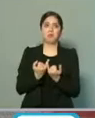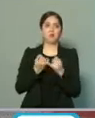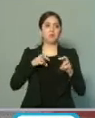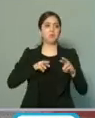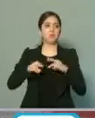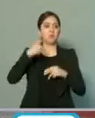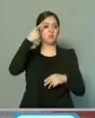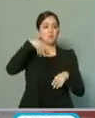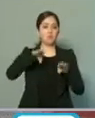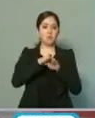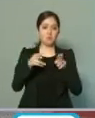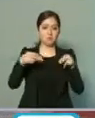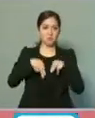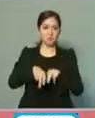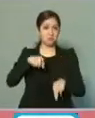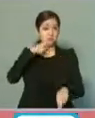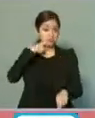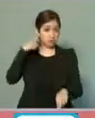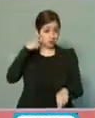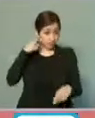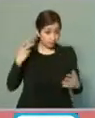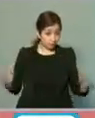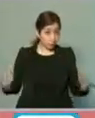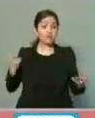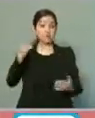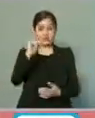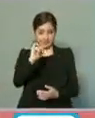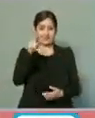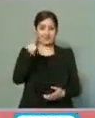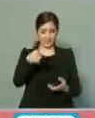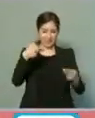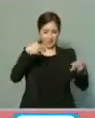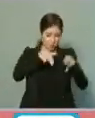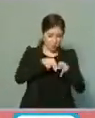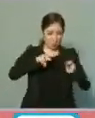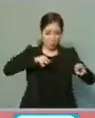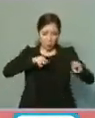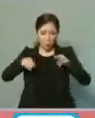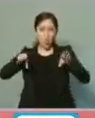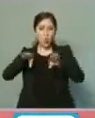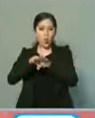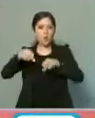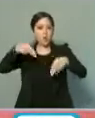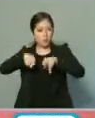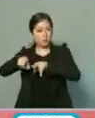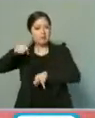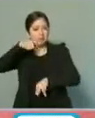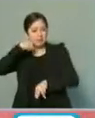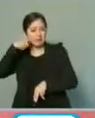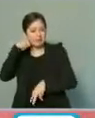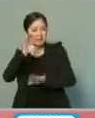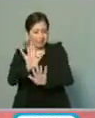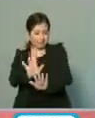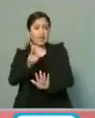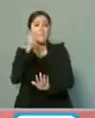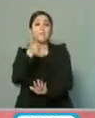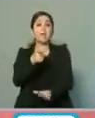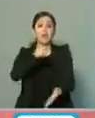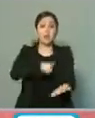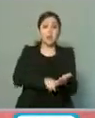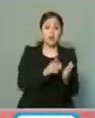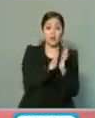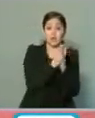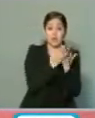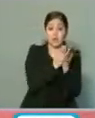que tenemos, que el Kama Sutra son posiciones eróticas. Pero en realidad algo bien interesante que poca gente sabe, que el Kama Sutra no es un libro, sino